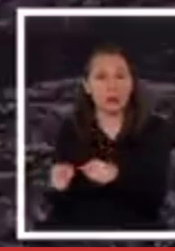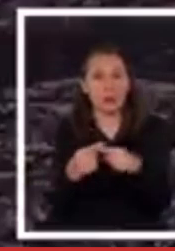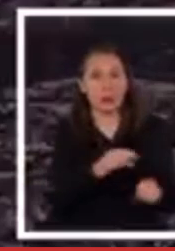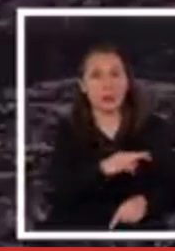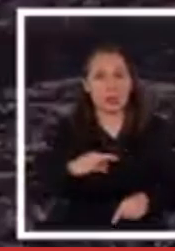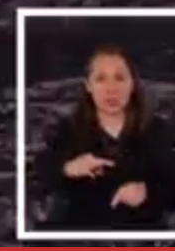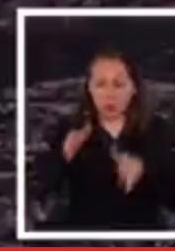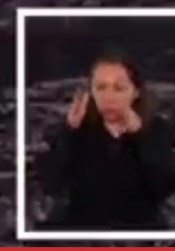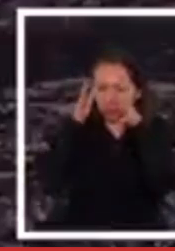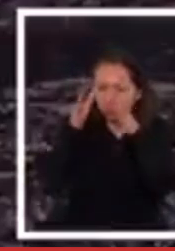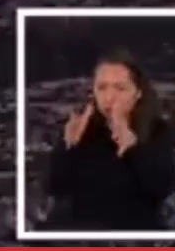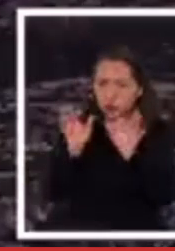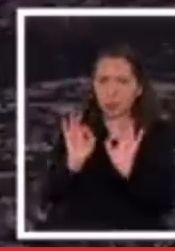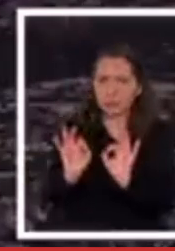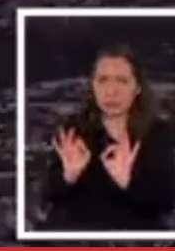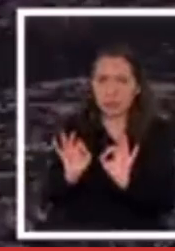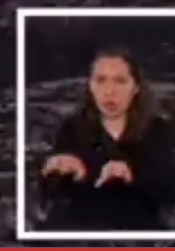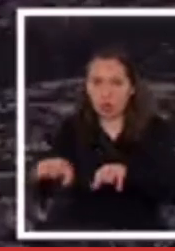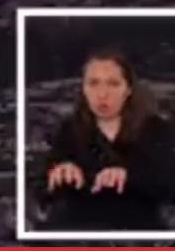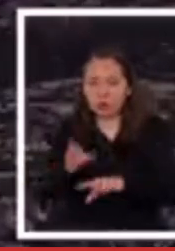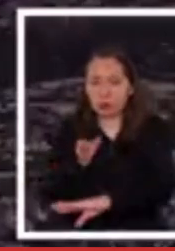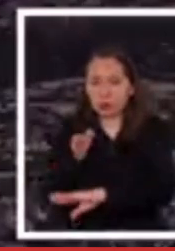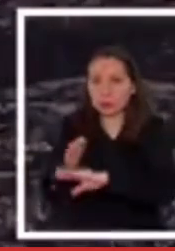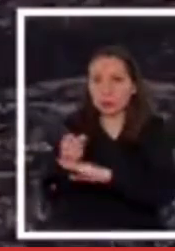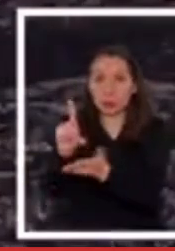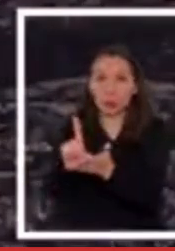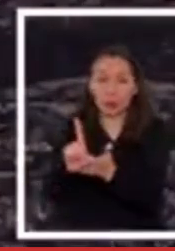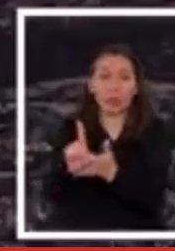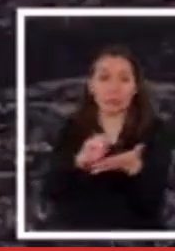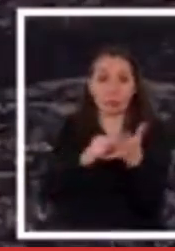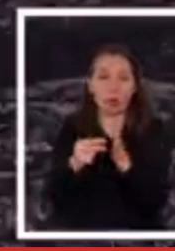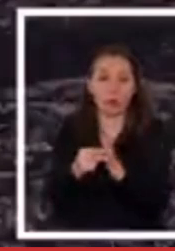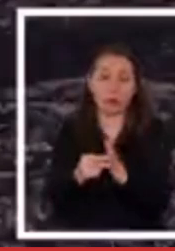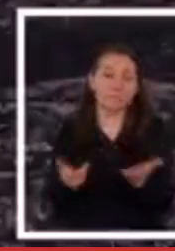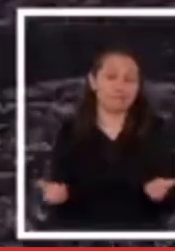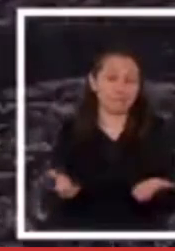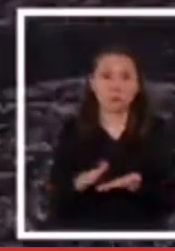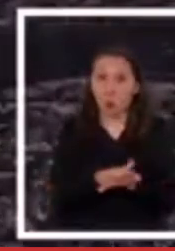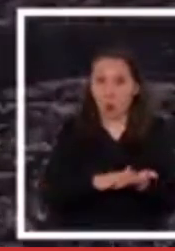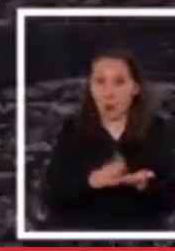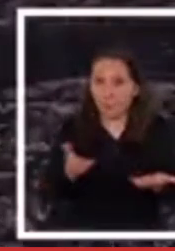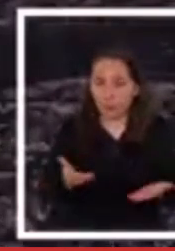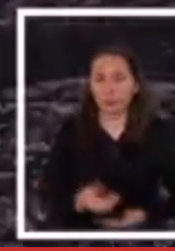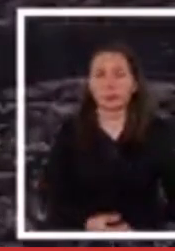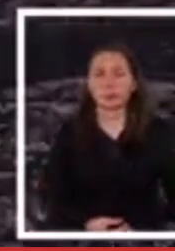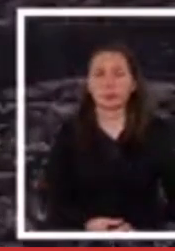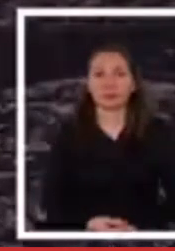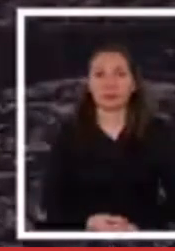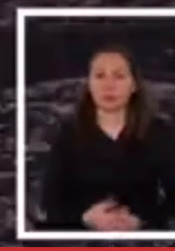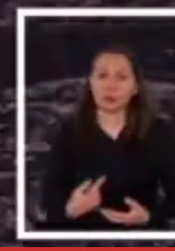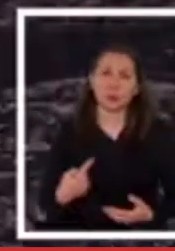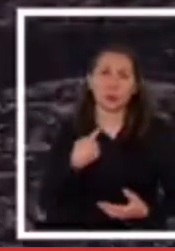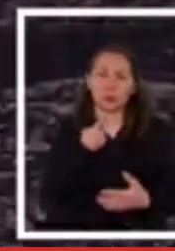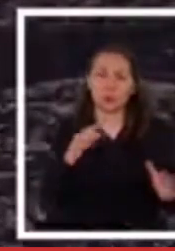ministerios que se van a focalizar en aquellas zonas que han tenido problemas le doy le doy un ejemplo fue